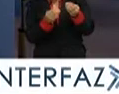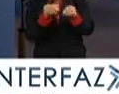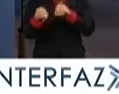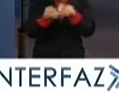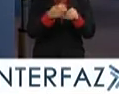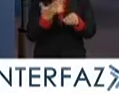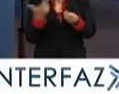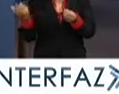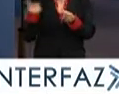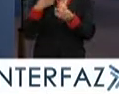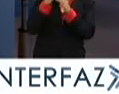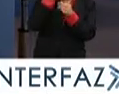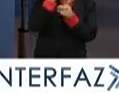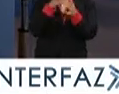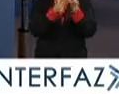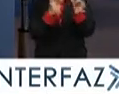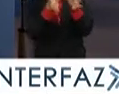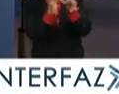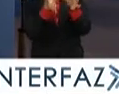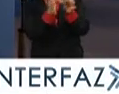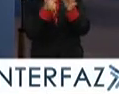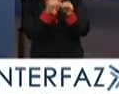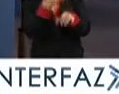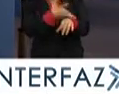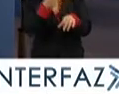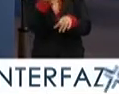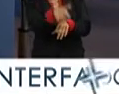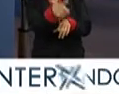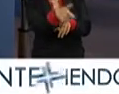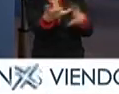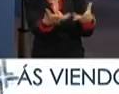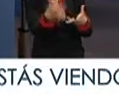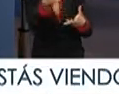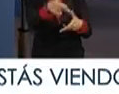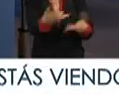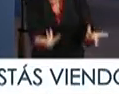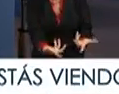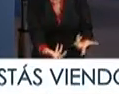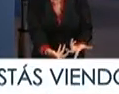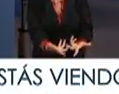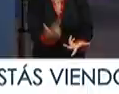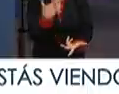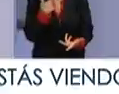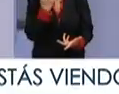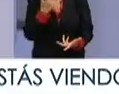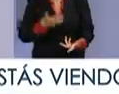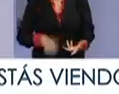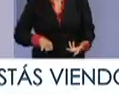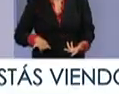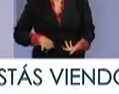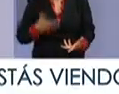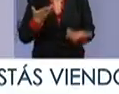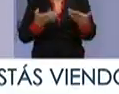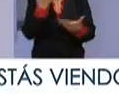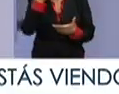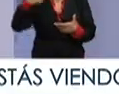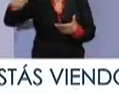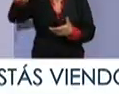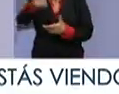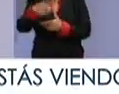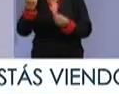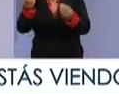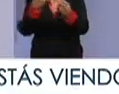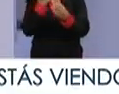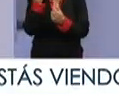te explicaban exactamente por qué no lo hacía y cómo resolverlo tú para que lo hiciera. Entonces eso es muy, muy interesante y a veces en las escuelas